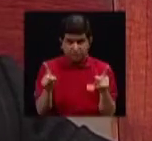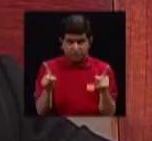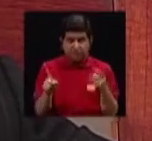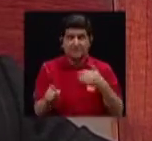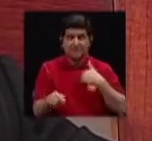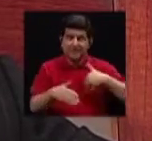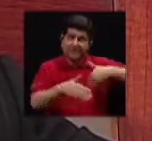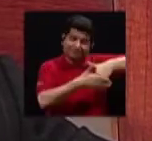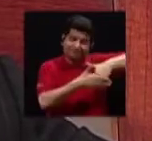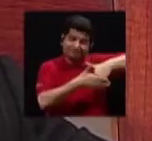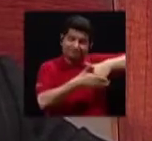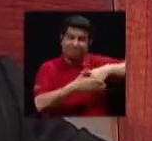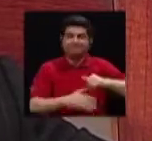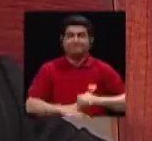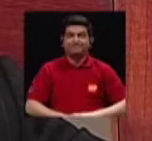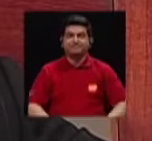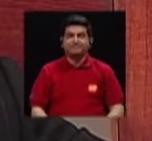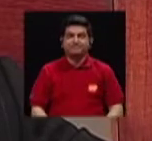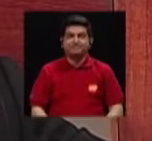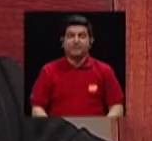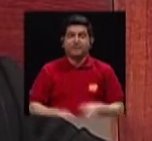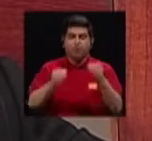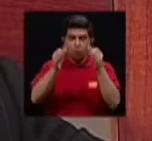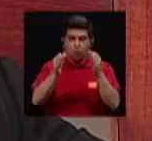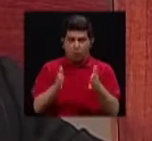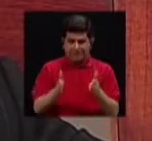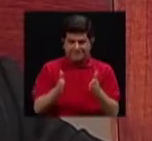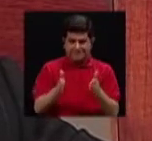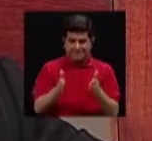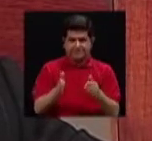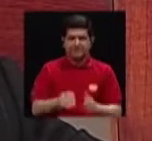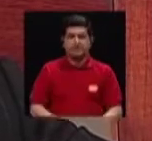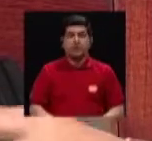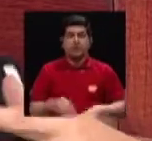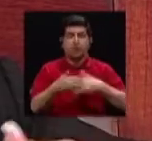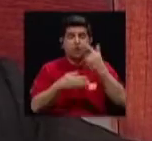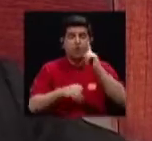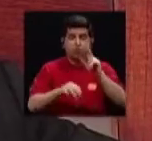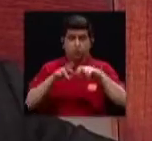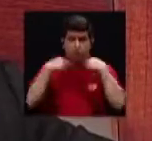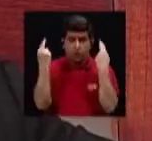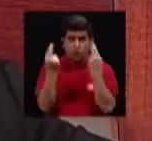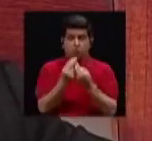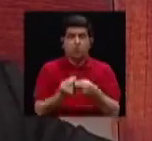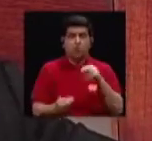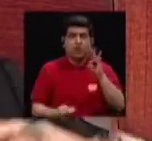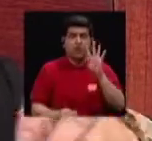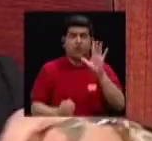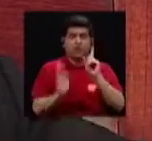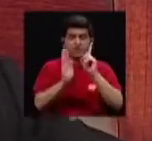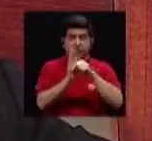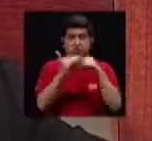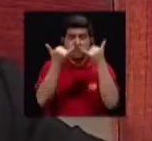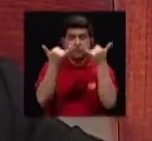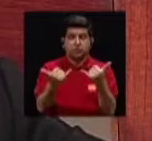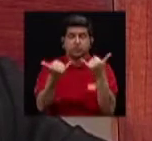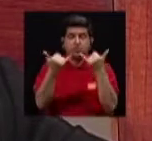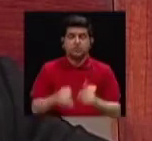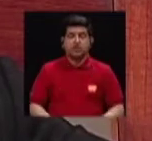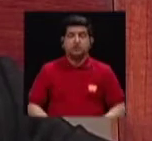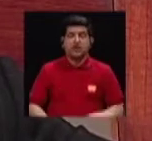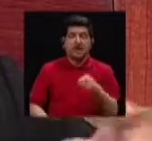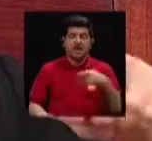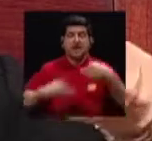traba. El juez, después de una audiencia, a los 45 minutos ya está emitiendo una